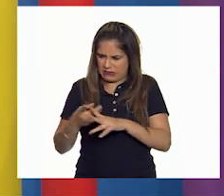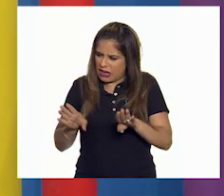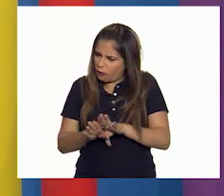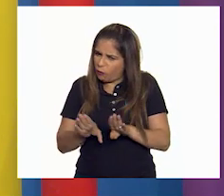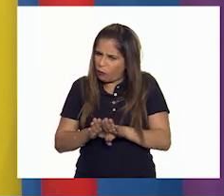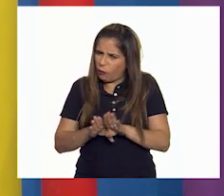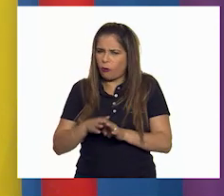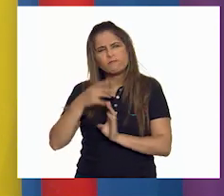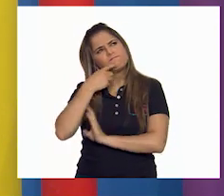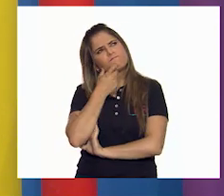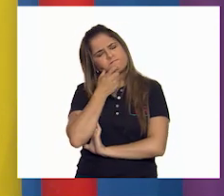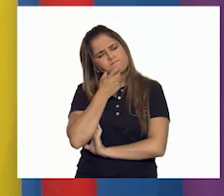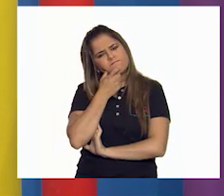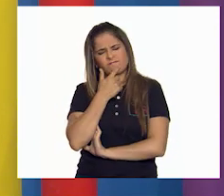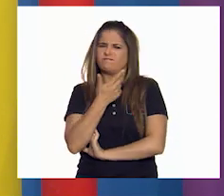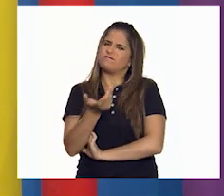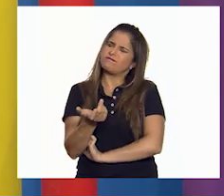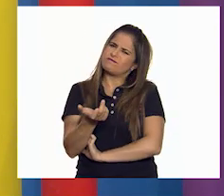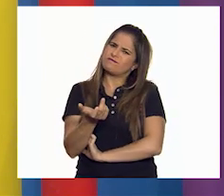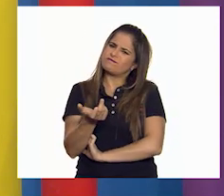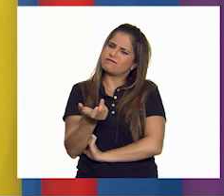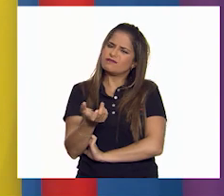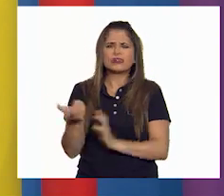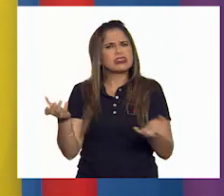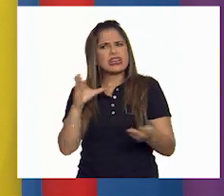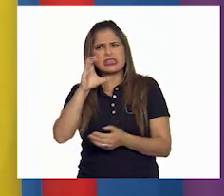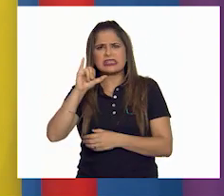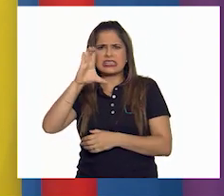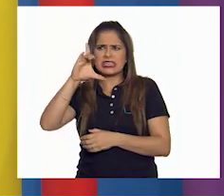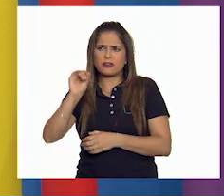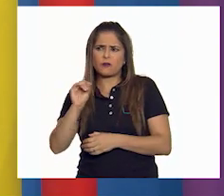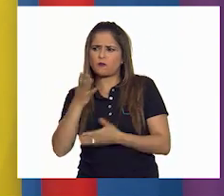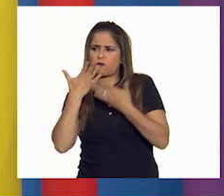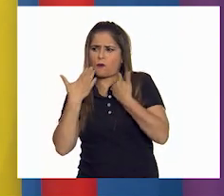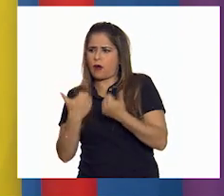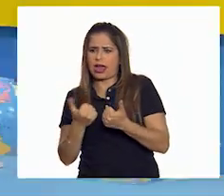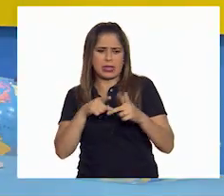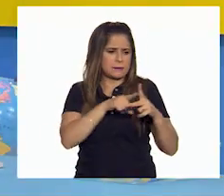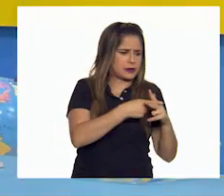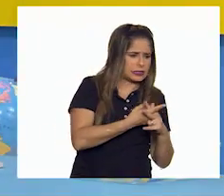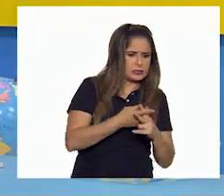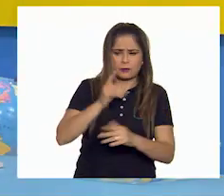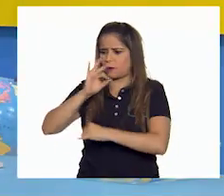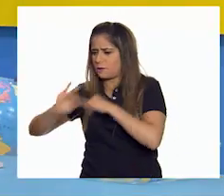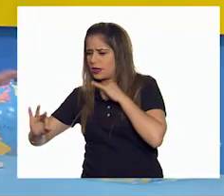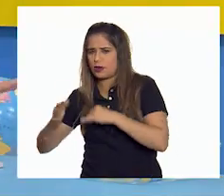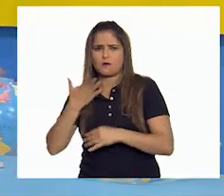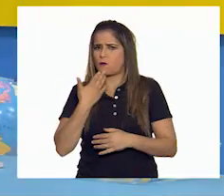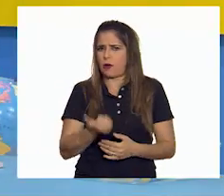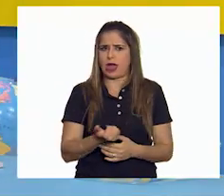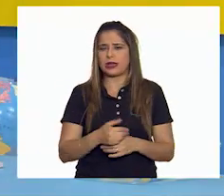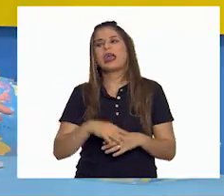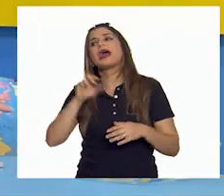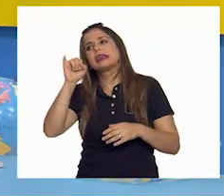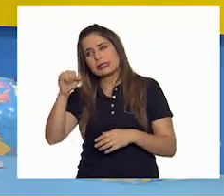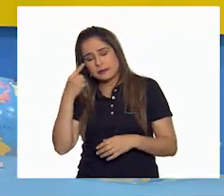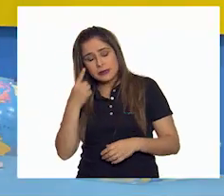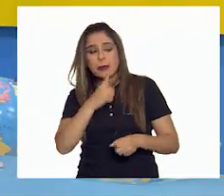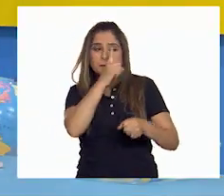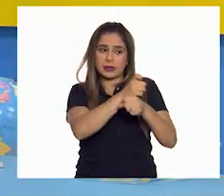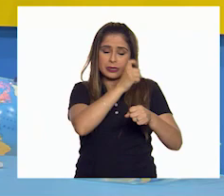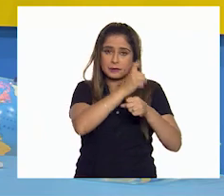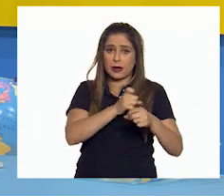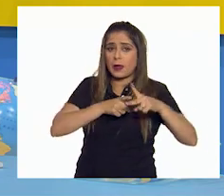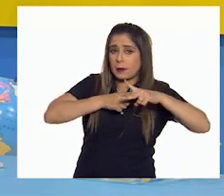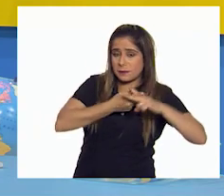A ver, maestra, no, pero se supone que, bueno, si es un ciclo no tiene ni principio ni fin, ¿no? Bueno, sí, pero todo tiene un inicio. Hasta